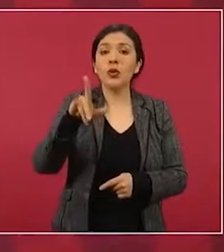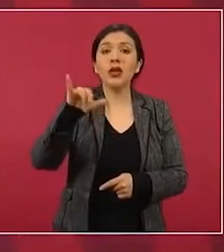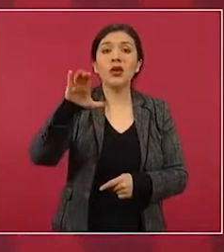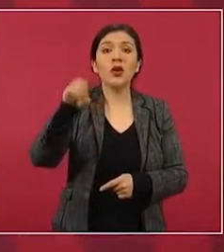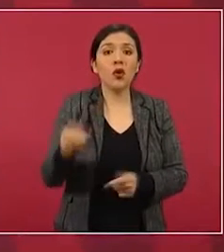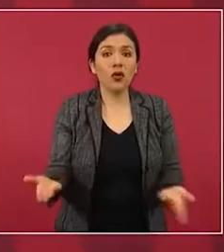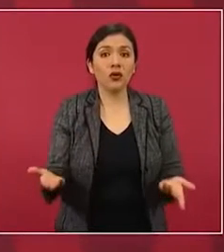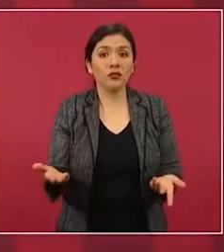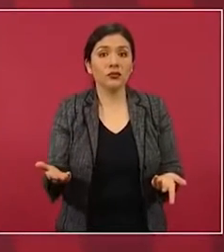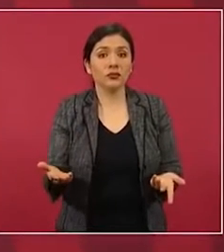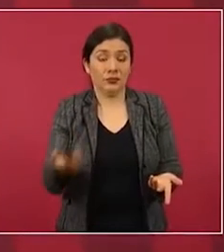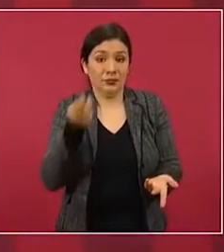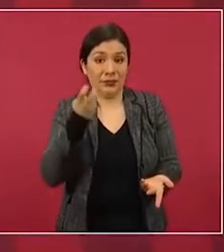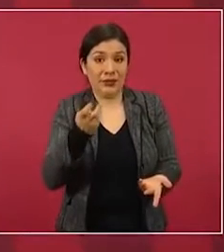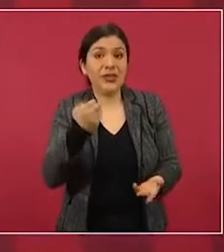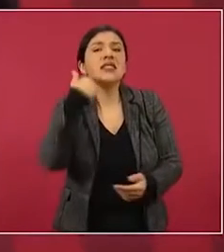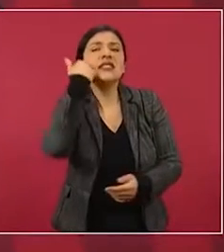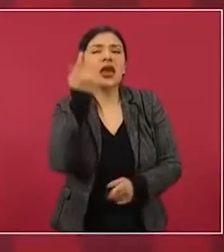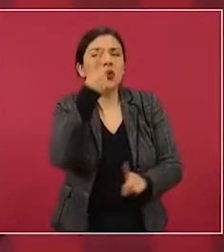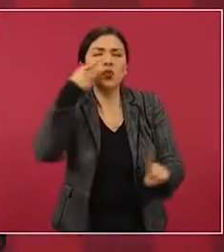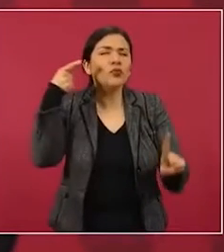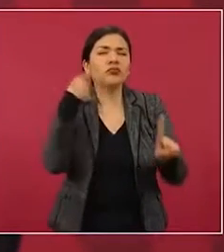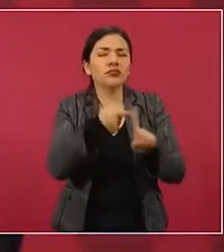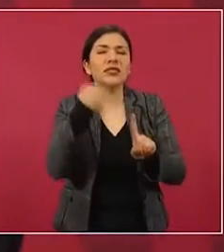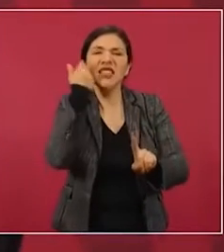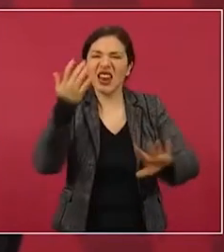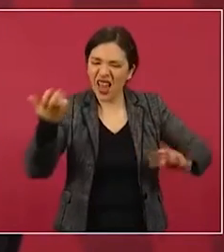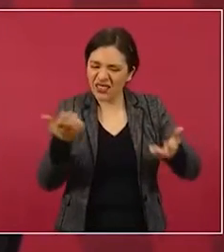y tenemos un objetivo, transformar a México